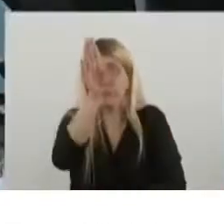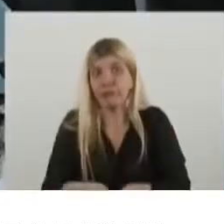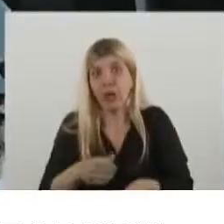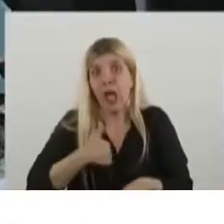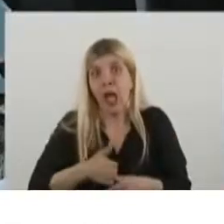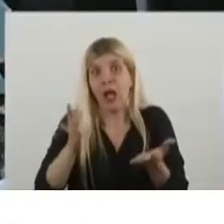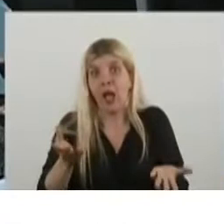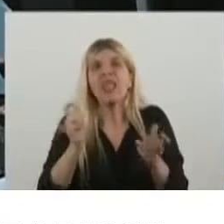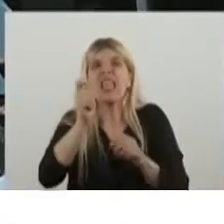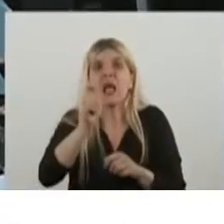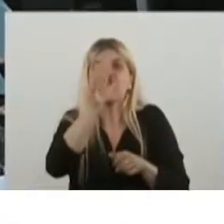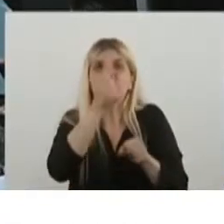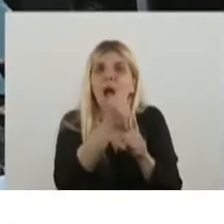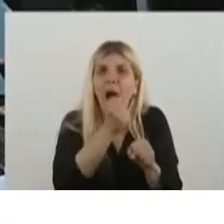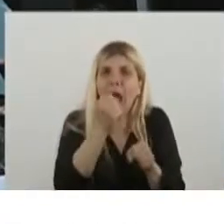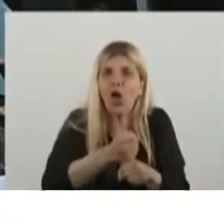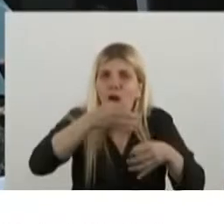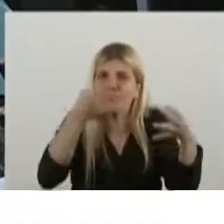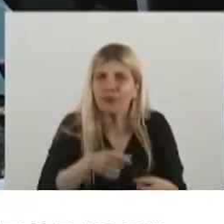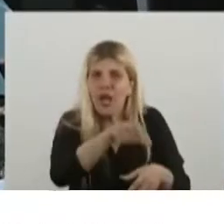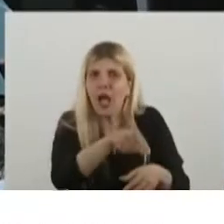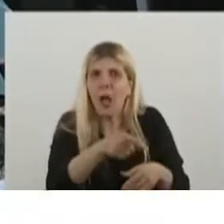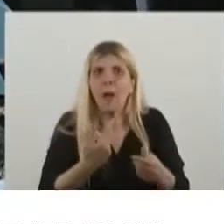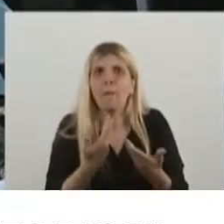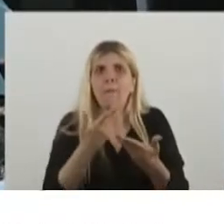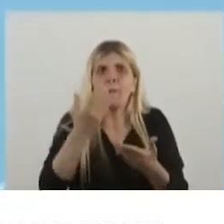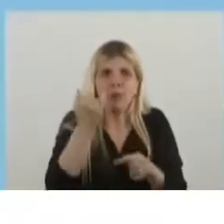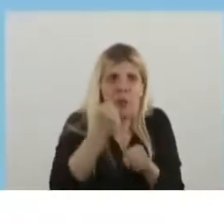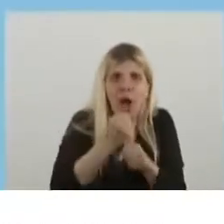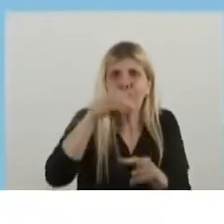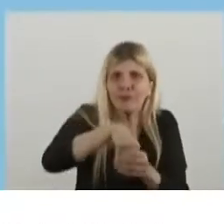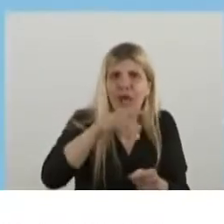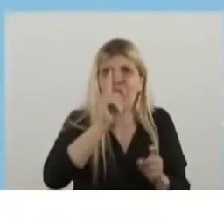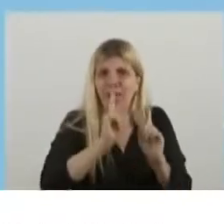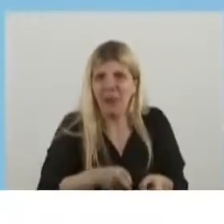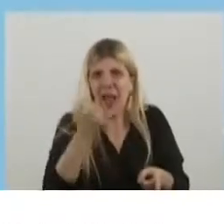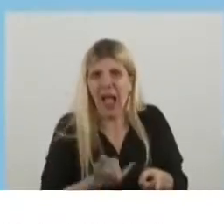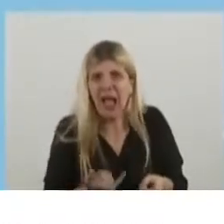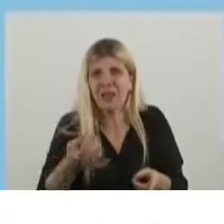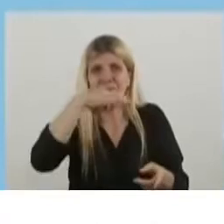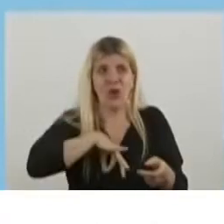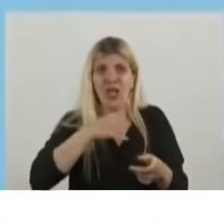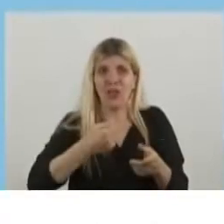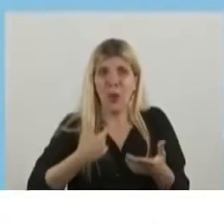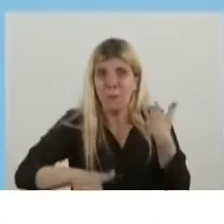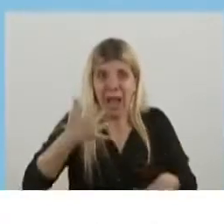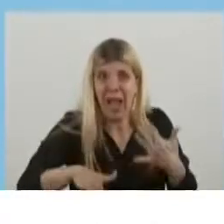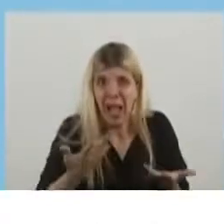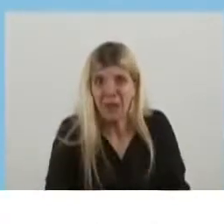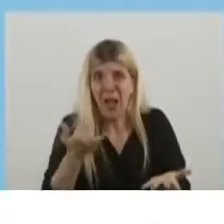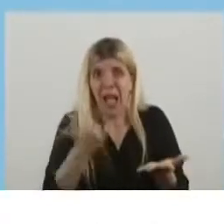trabajadores esenciales que son los que están más expuestos son los que más lo necesitan